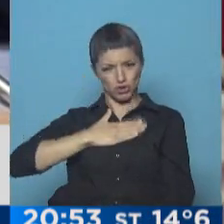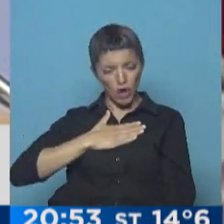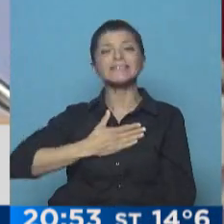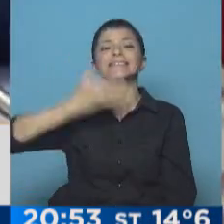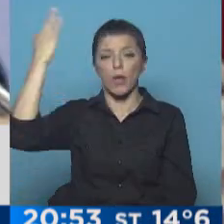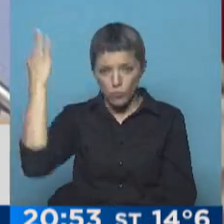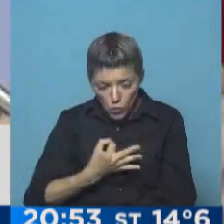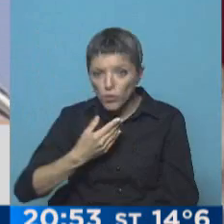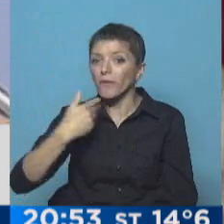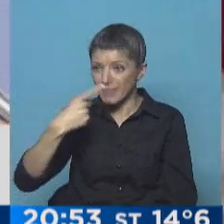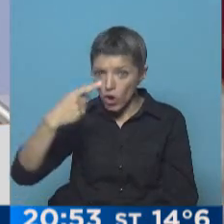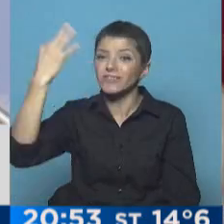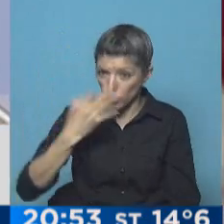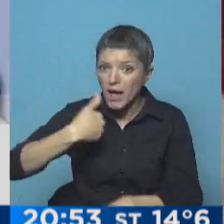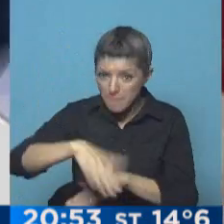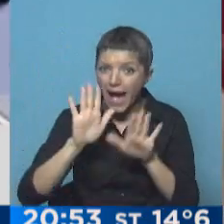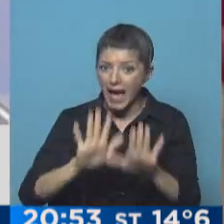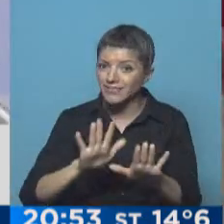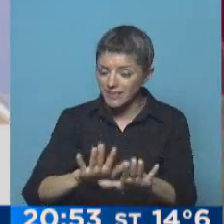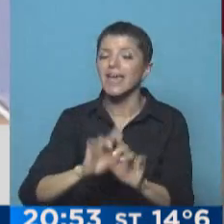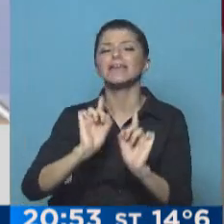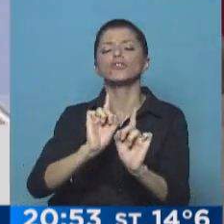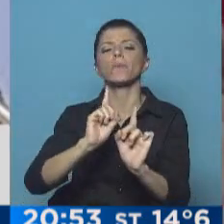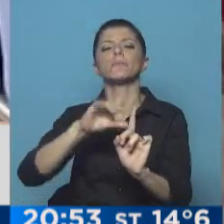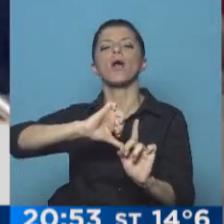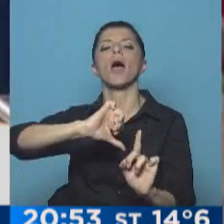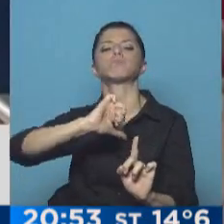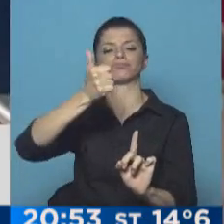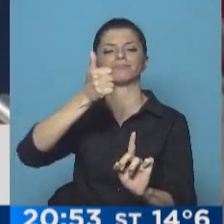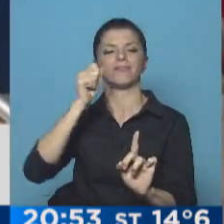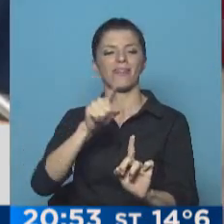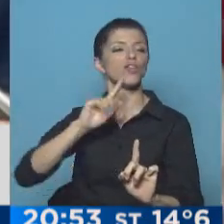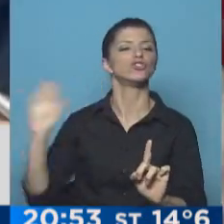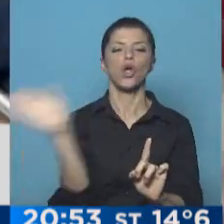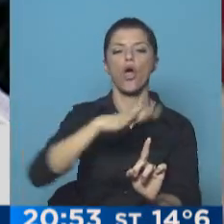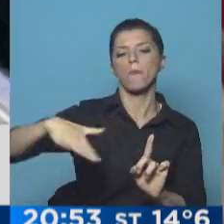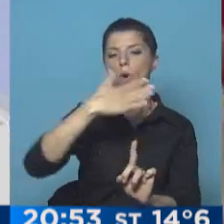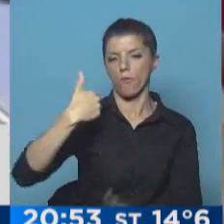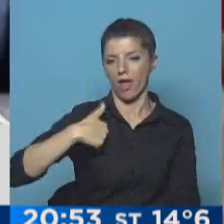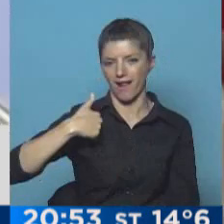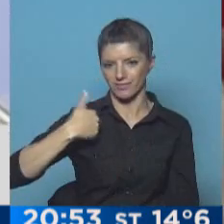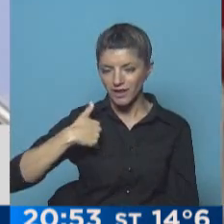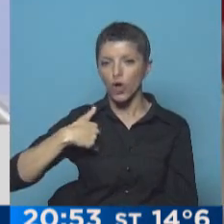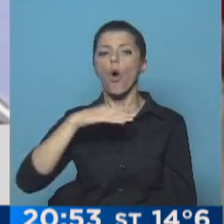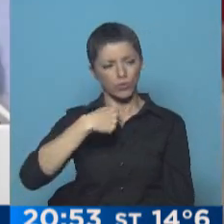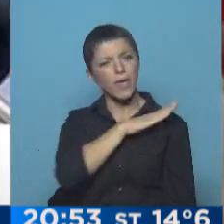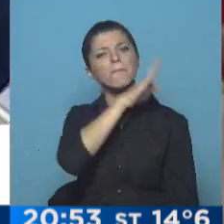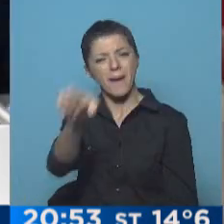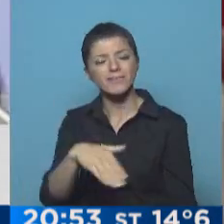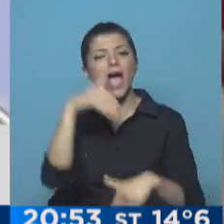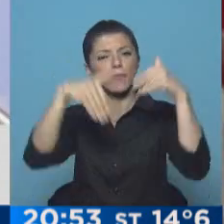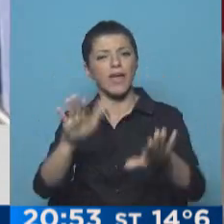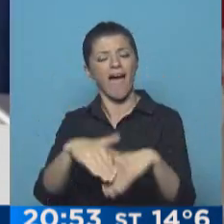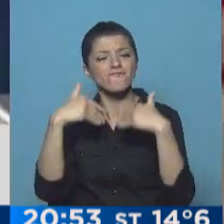aseguro que va a ser así y esa va a ser la victoria de todo el pueblo argentino. Vayan a votar a favor,